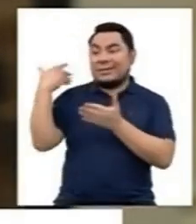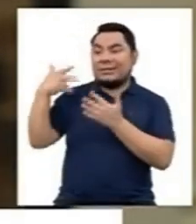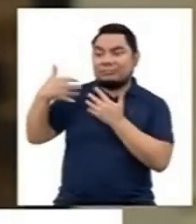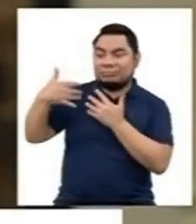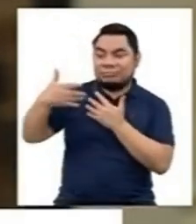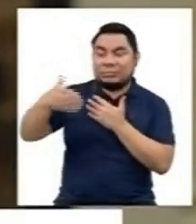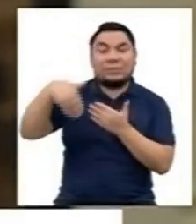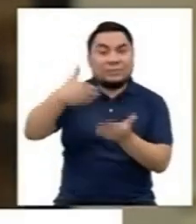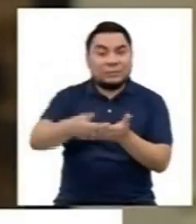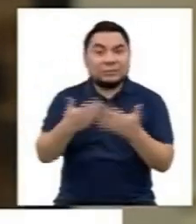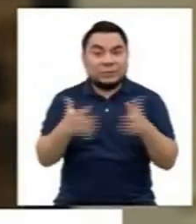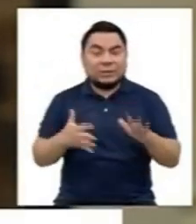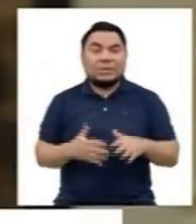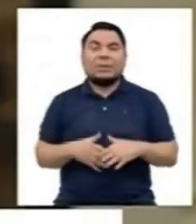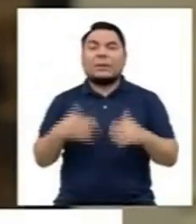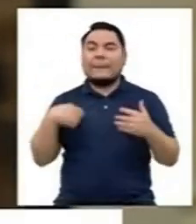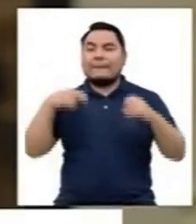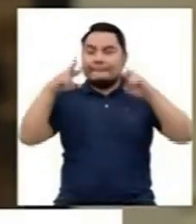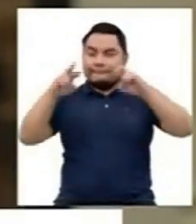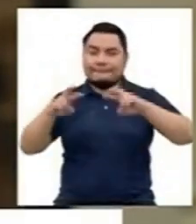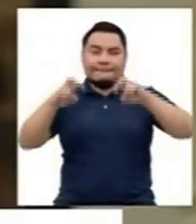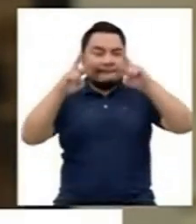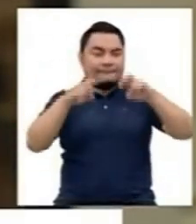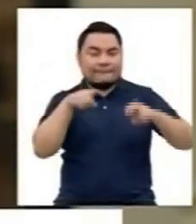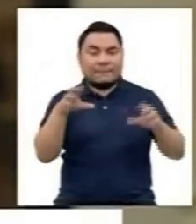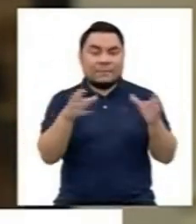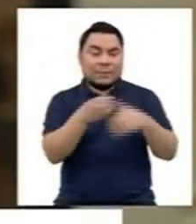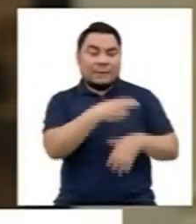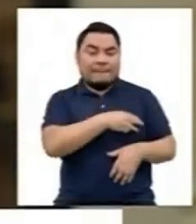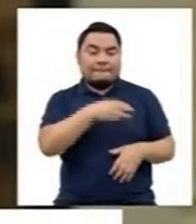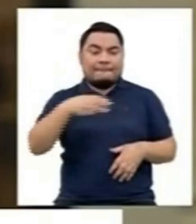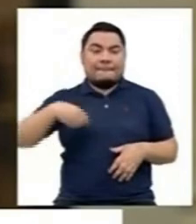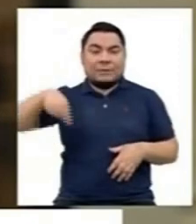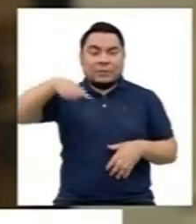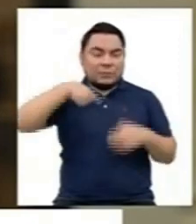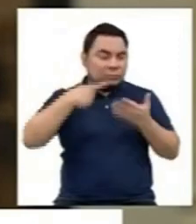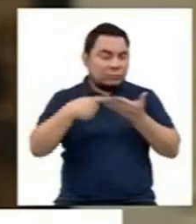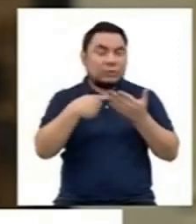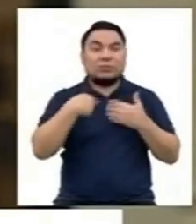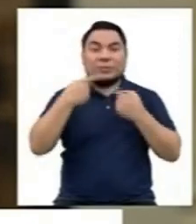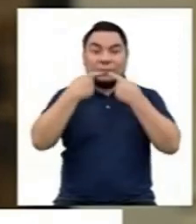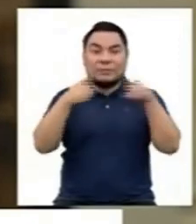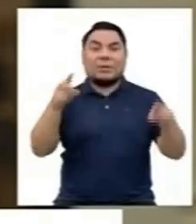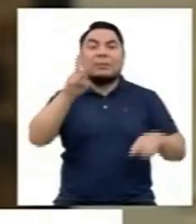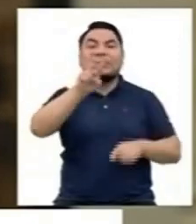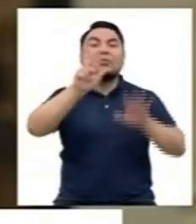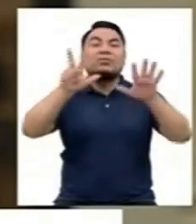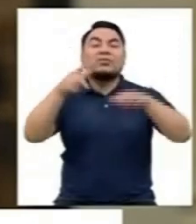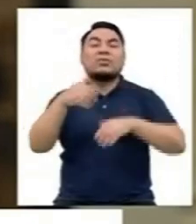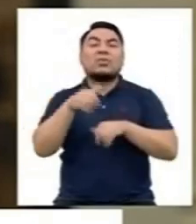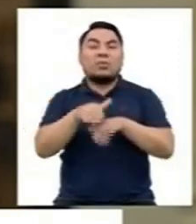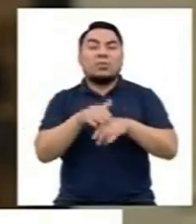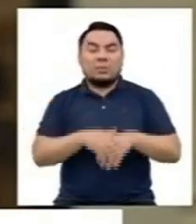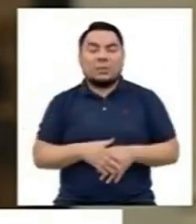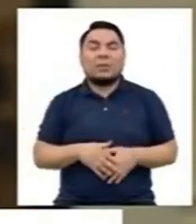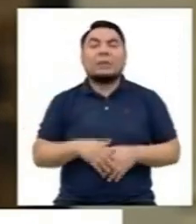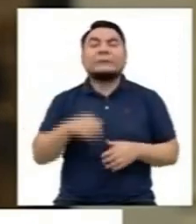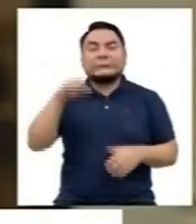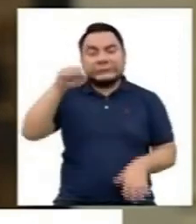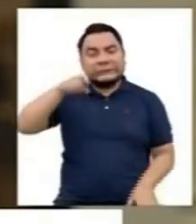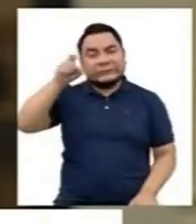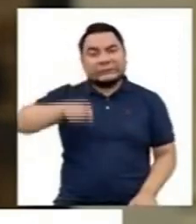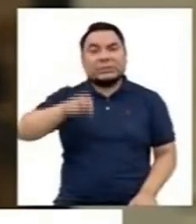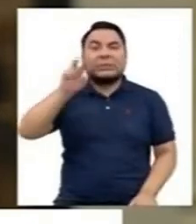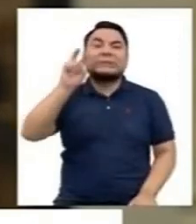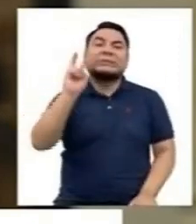redes sociales es, y bueno, ya resolvimos el tema de los niños, ya resolvimos el tema de los adultos mayores, ya resolvimos el tema de cronogramas. ¿Y qué